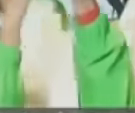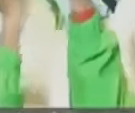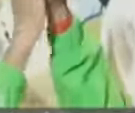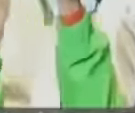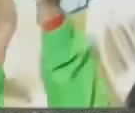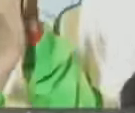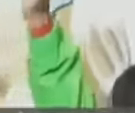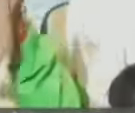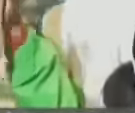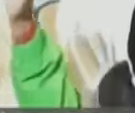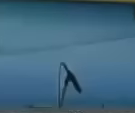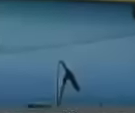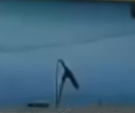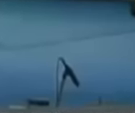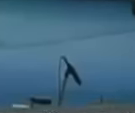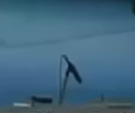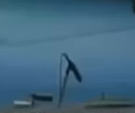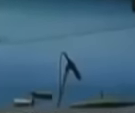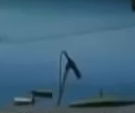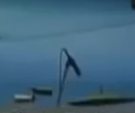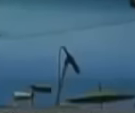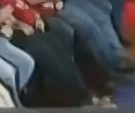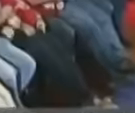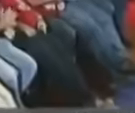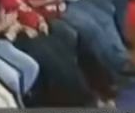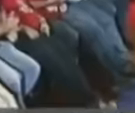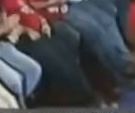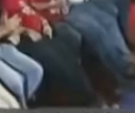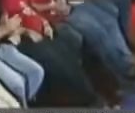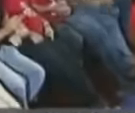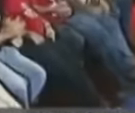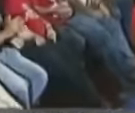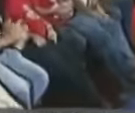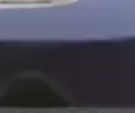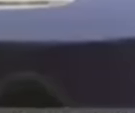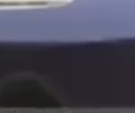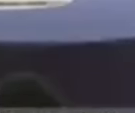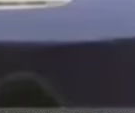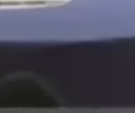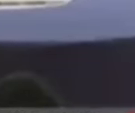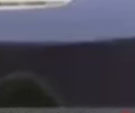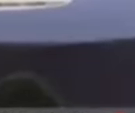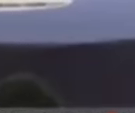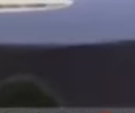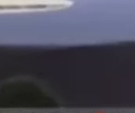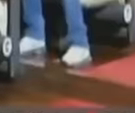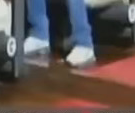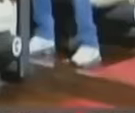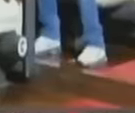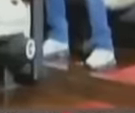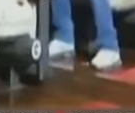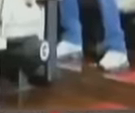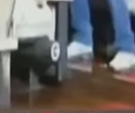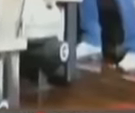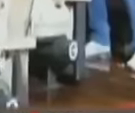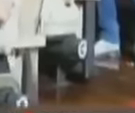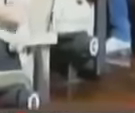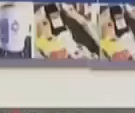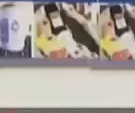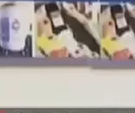la cartera productiva con intereses protegidos a fin de seguir potenciando la exportación desde la organización